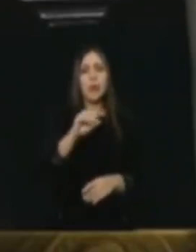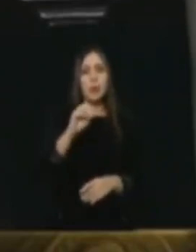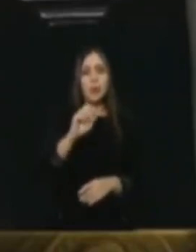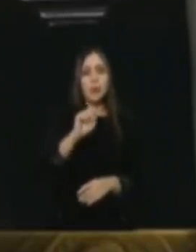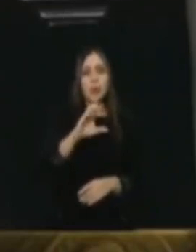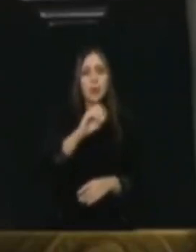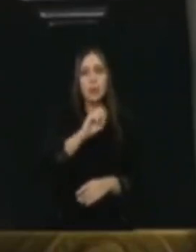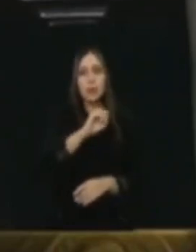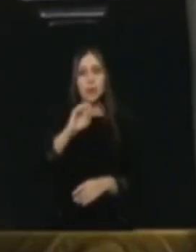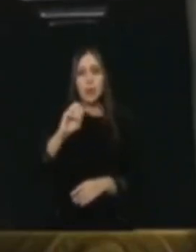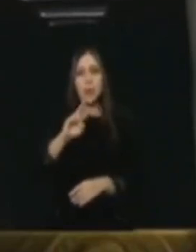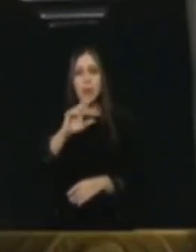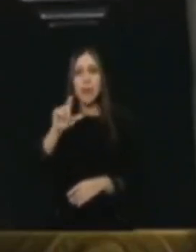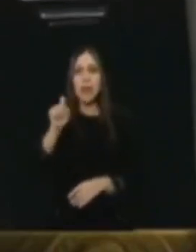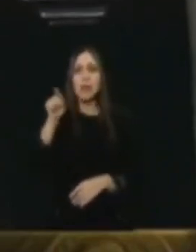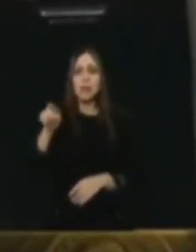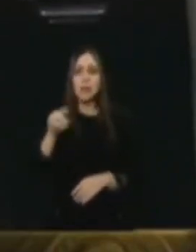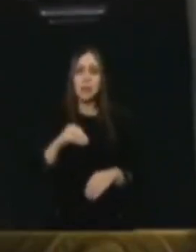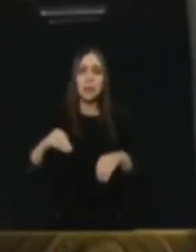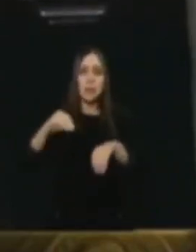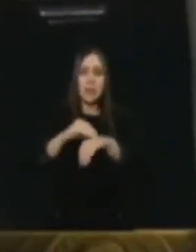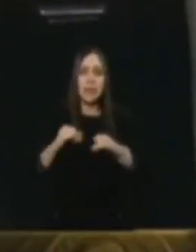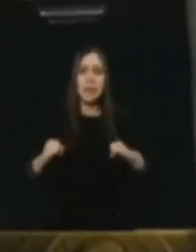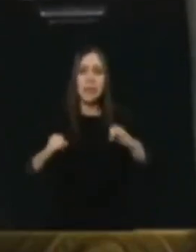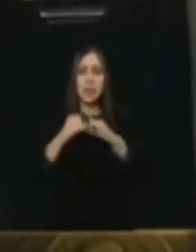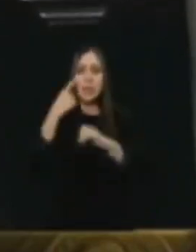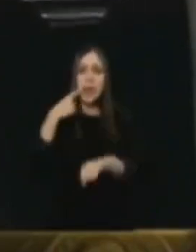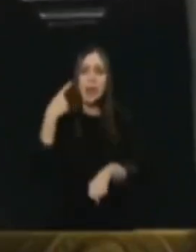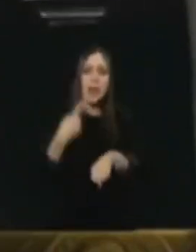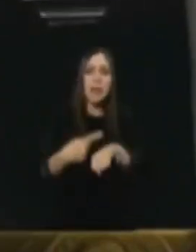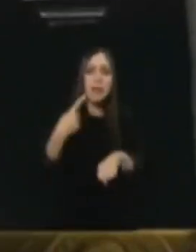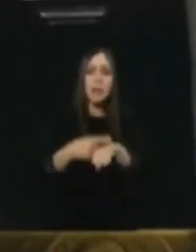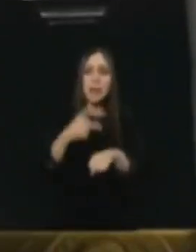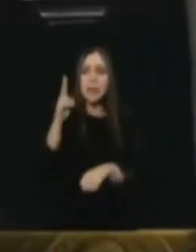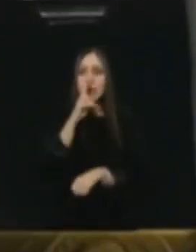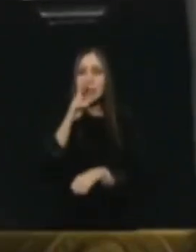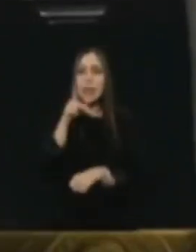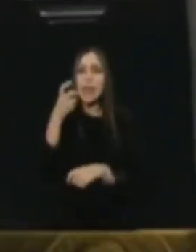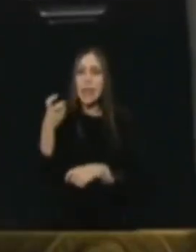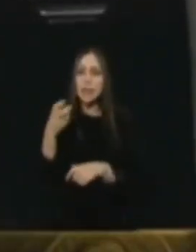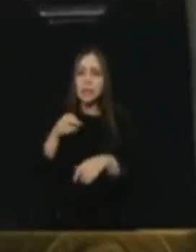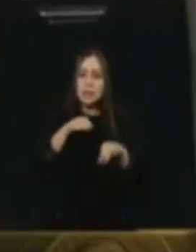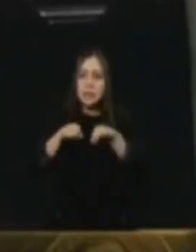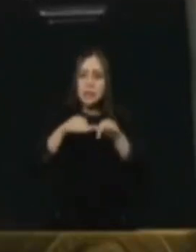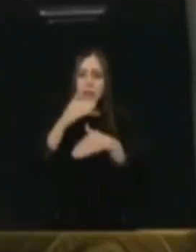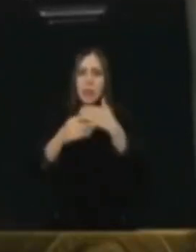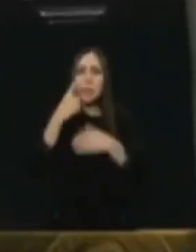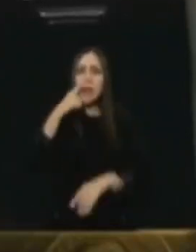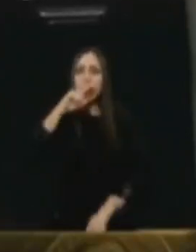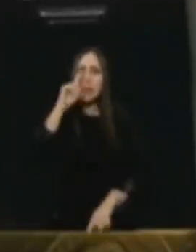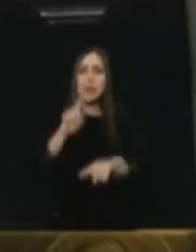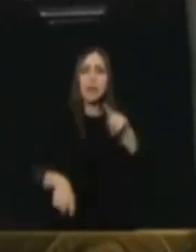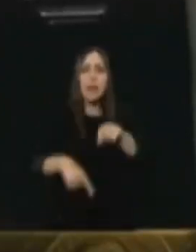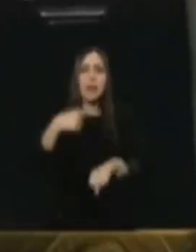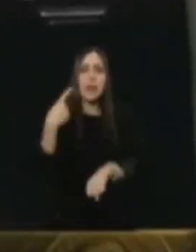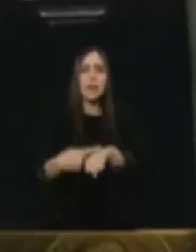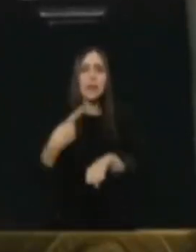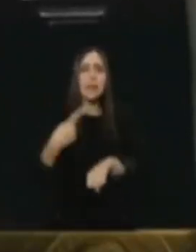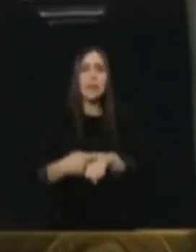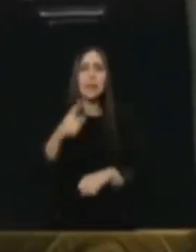enfermedades respiratorias, que logró eliminar la tuberculosis, una de